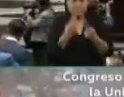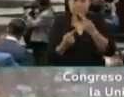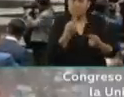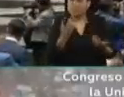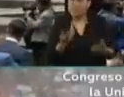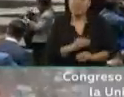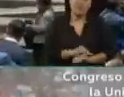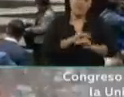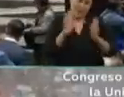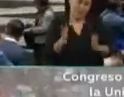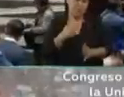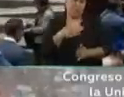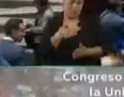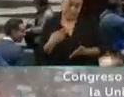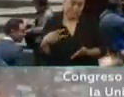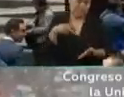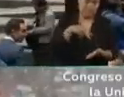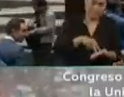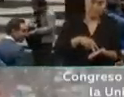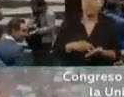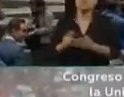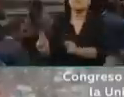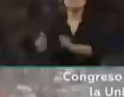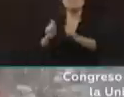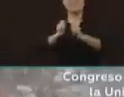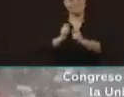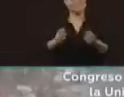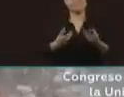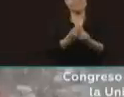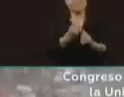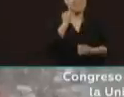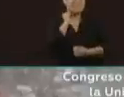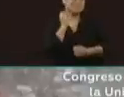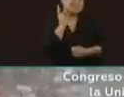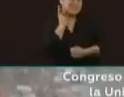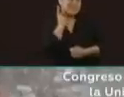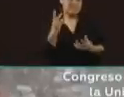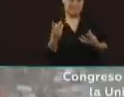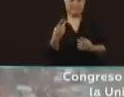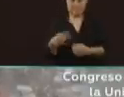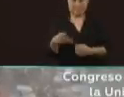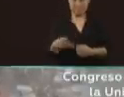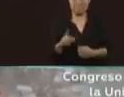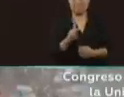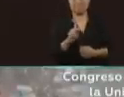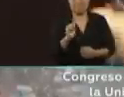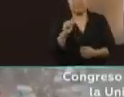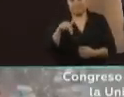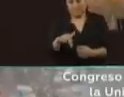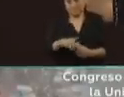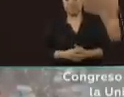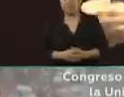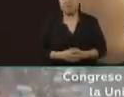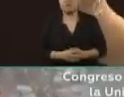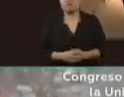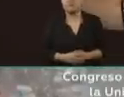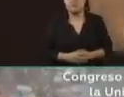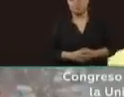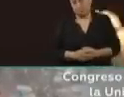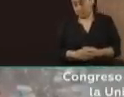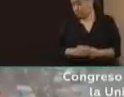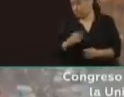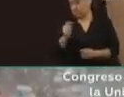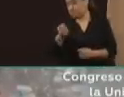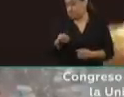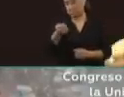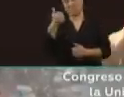vengo aquí a hablar a nombre de las y los legisladores del Partido Acción Nacional, el principal